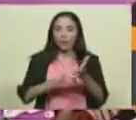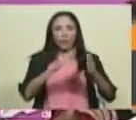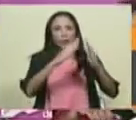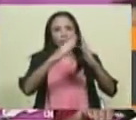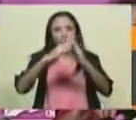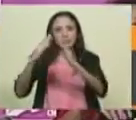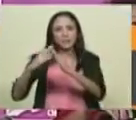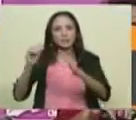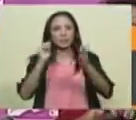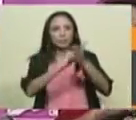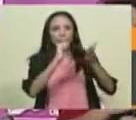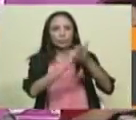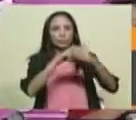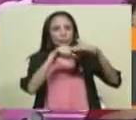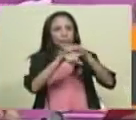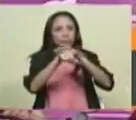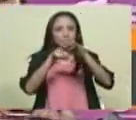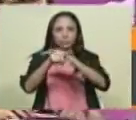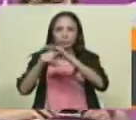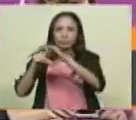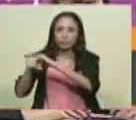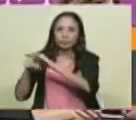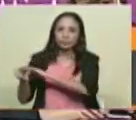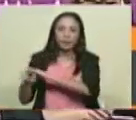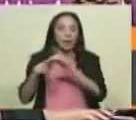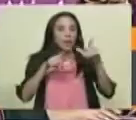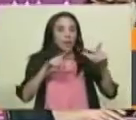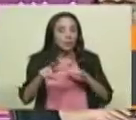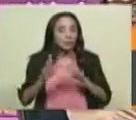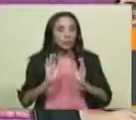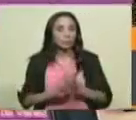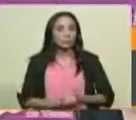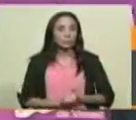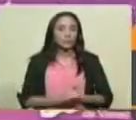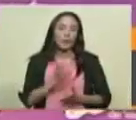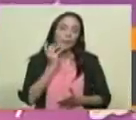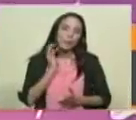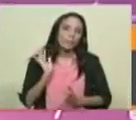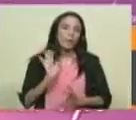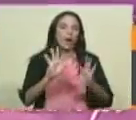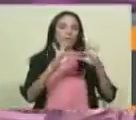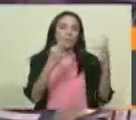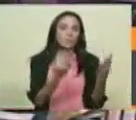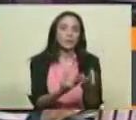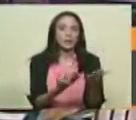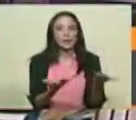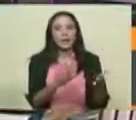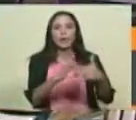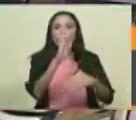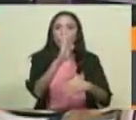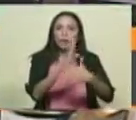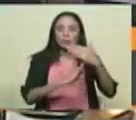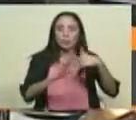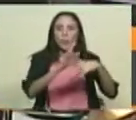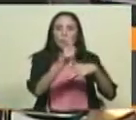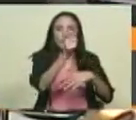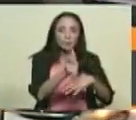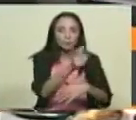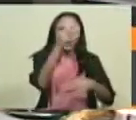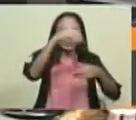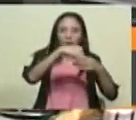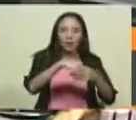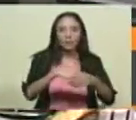casa, hogar por hogar, el hogar que tiene 4 integrantes, el hogar que tiene 8